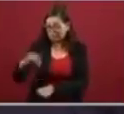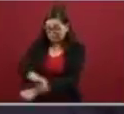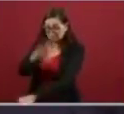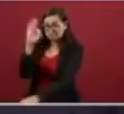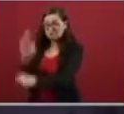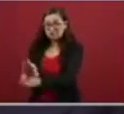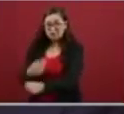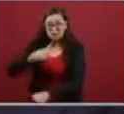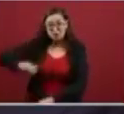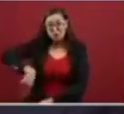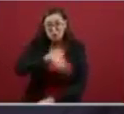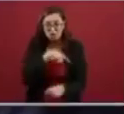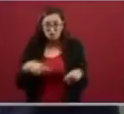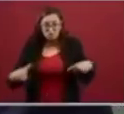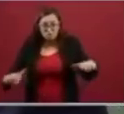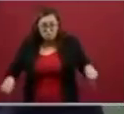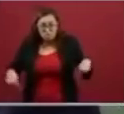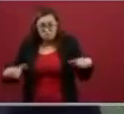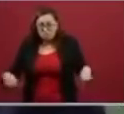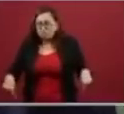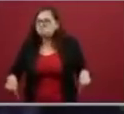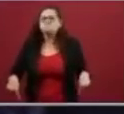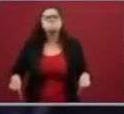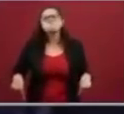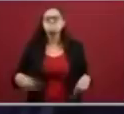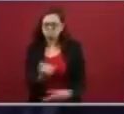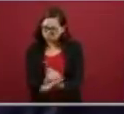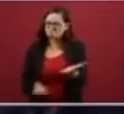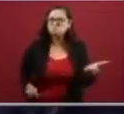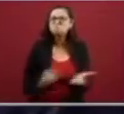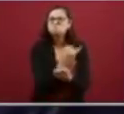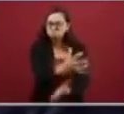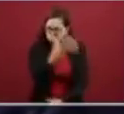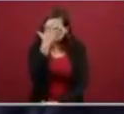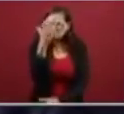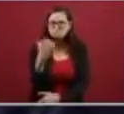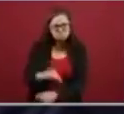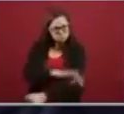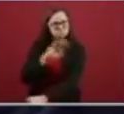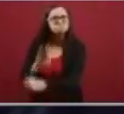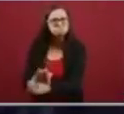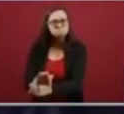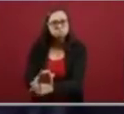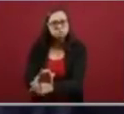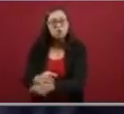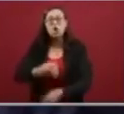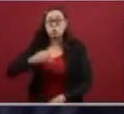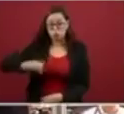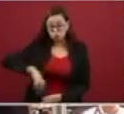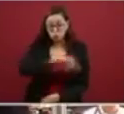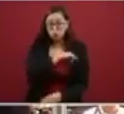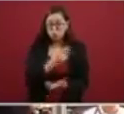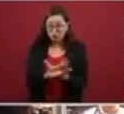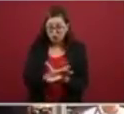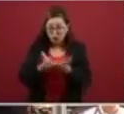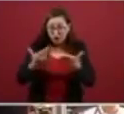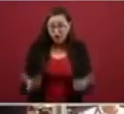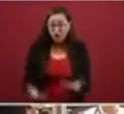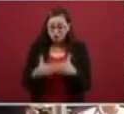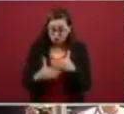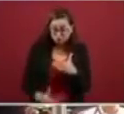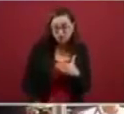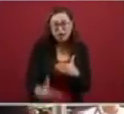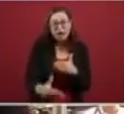moderados, somos radicales. En estos tiempos, como